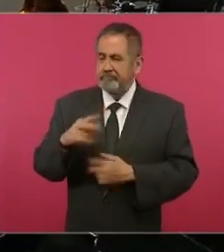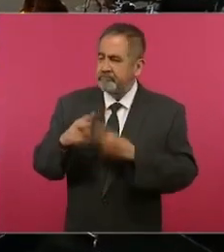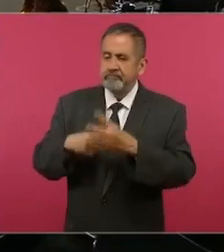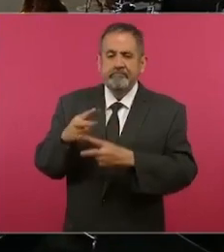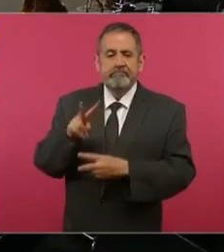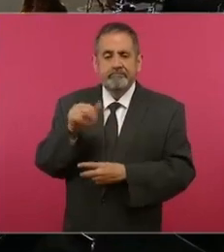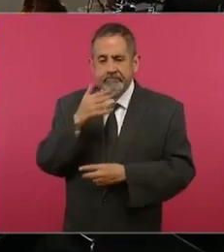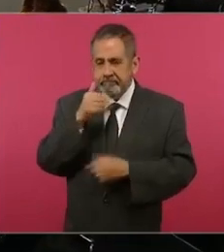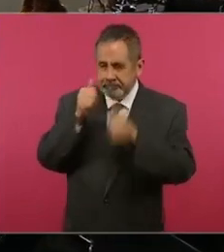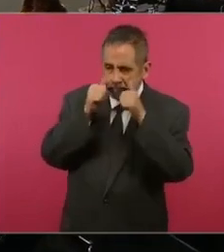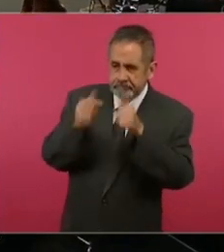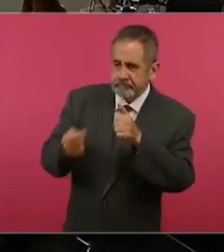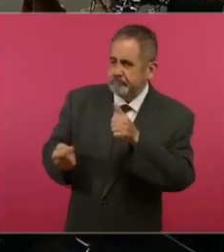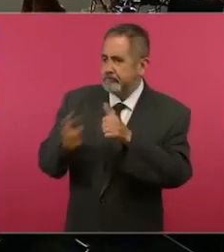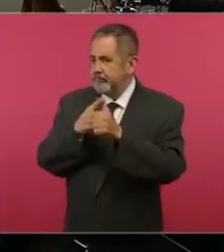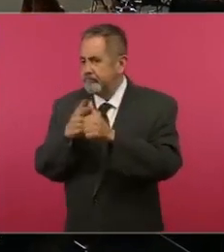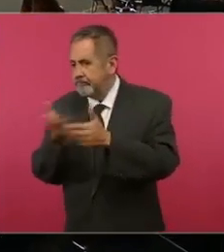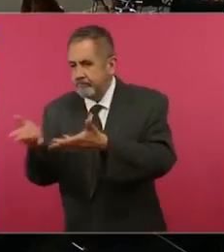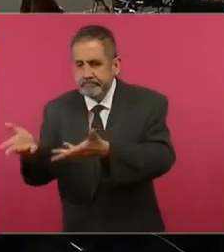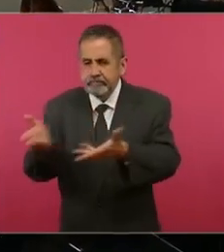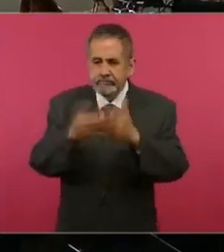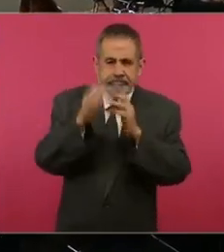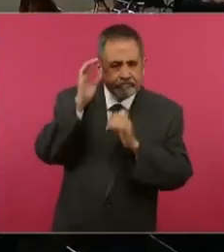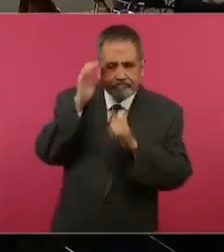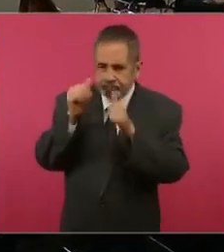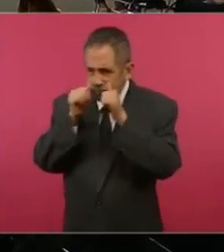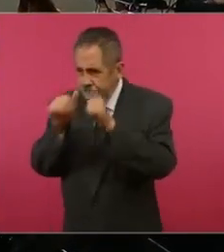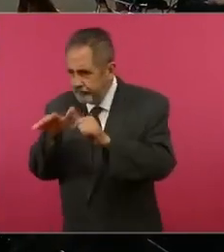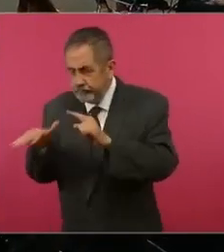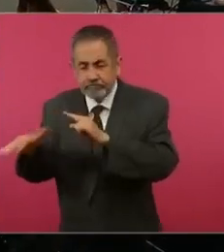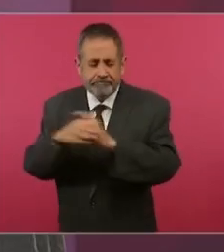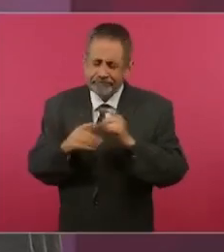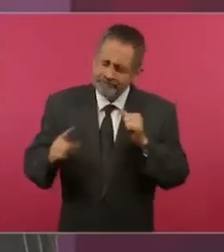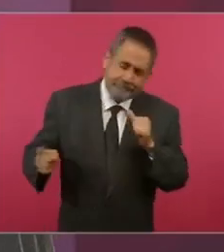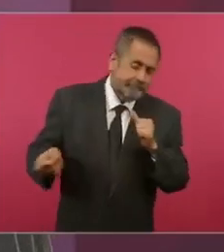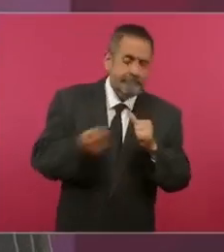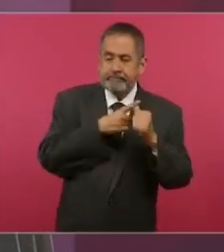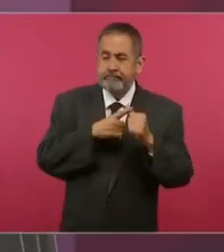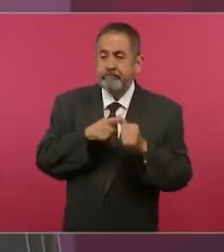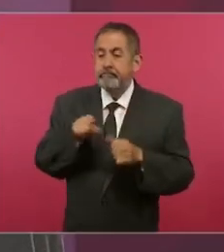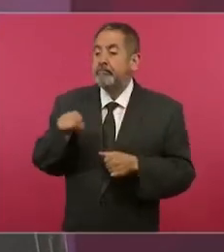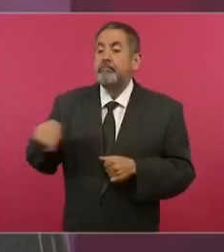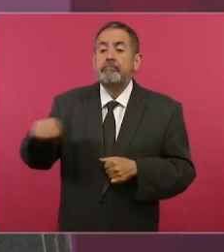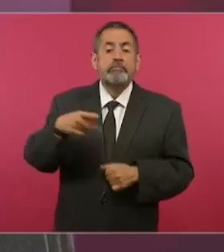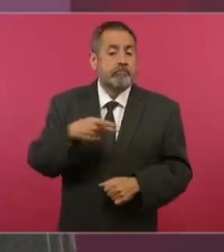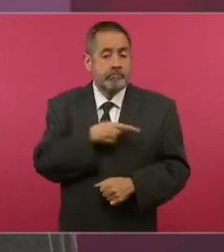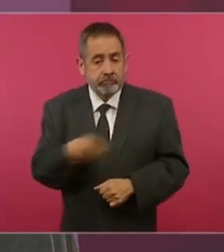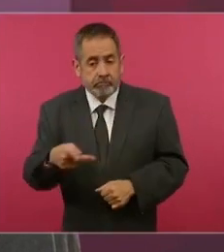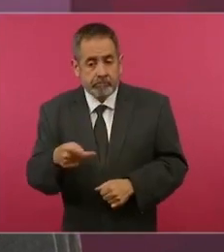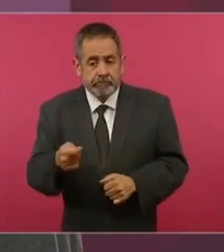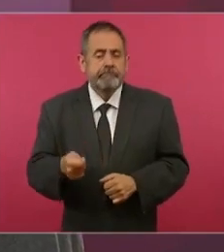de atender a todos, de escuchar a todos, pero darle preferencia a los pobres,